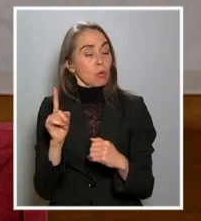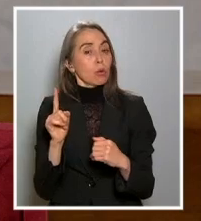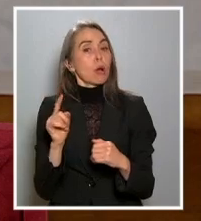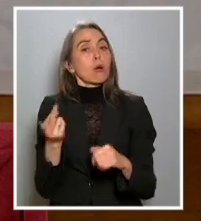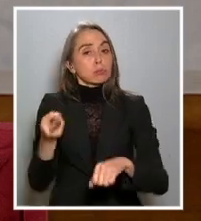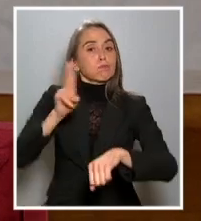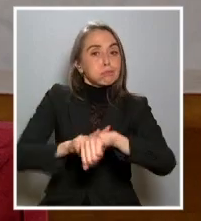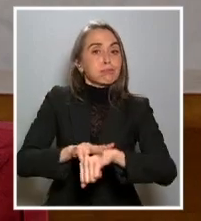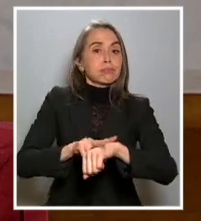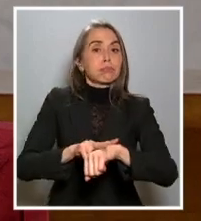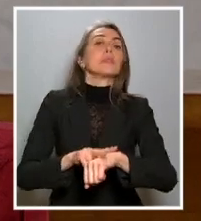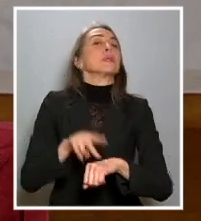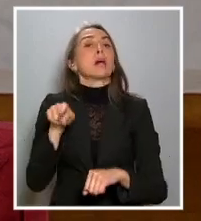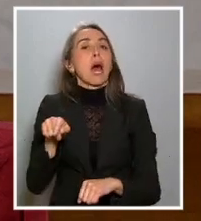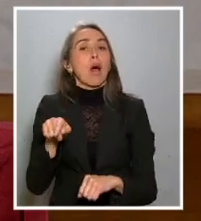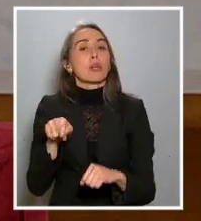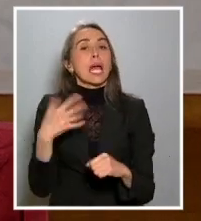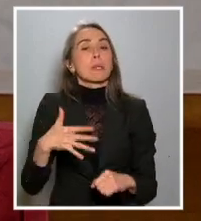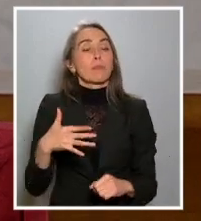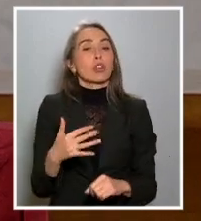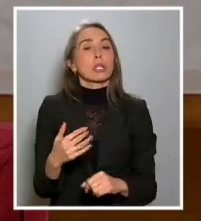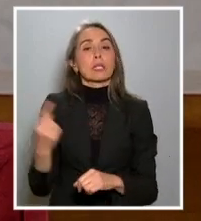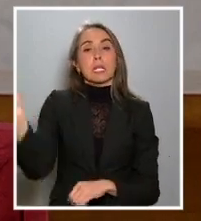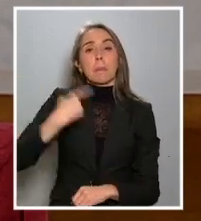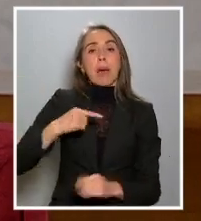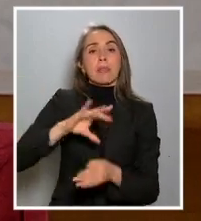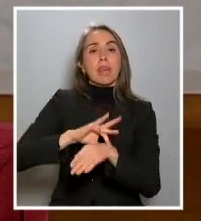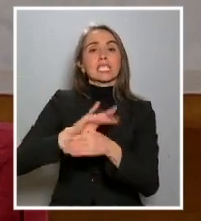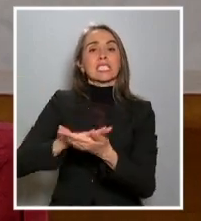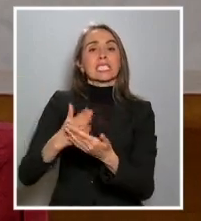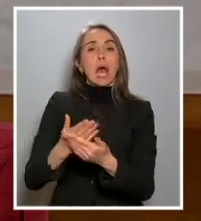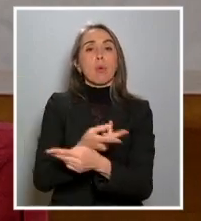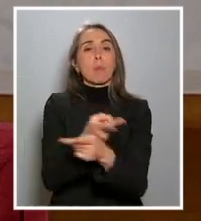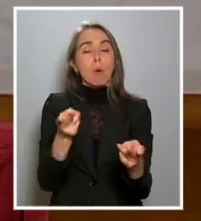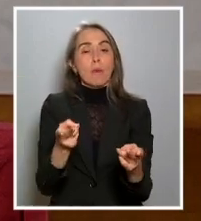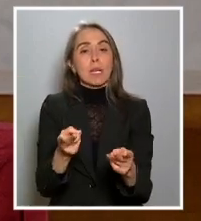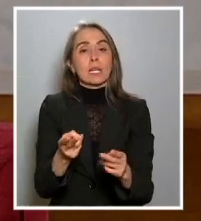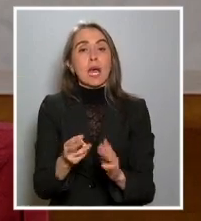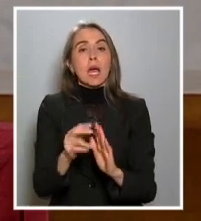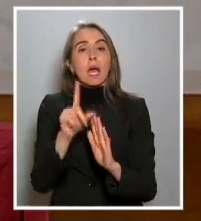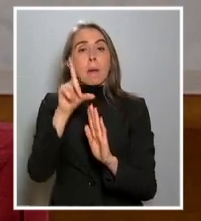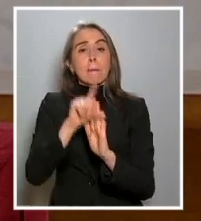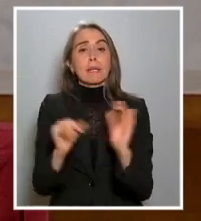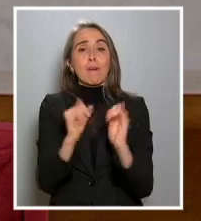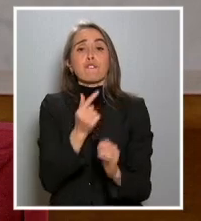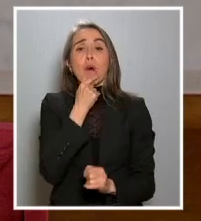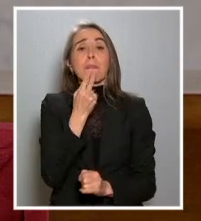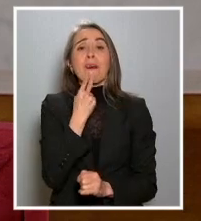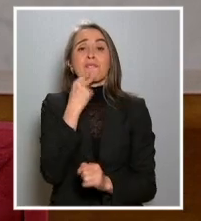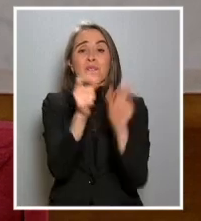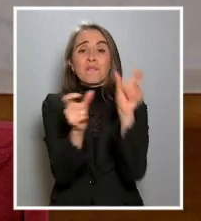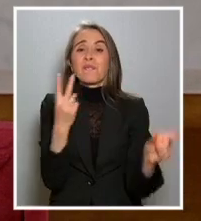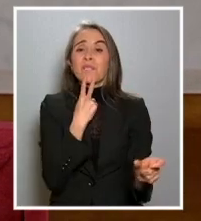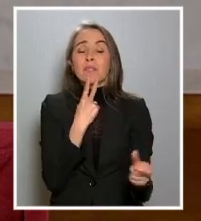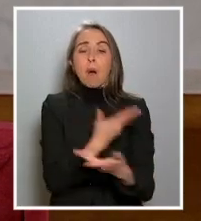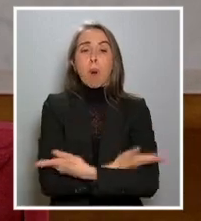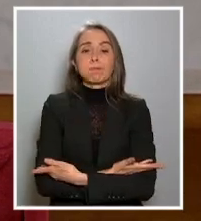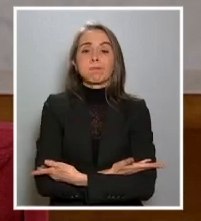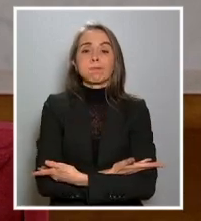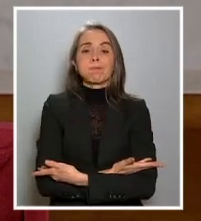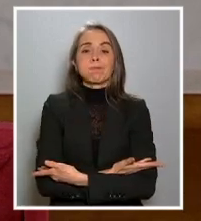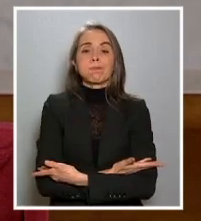Y lo que estamos haciendo es abordar un importante mandato de salud pública, porque reducir el estilo de vida sedentario, que